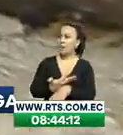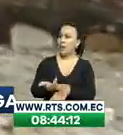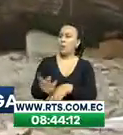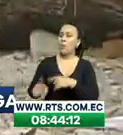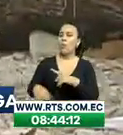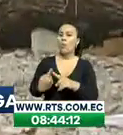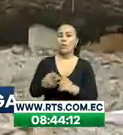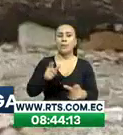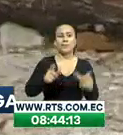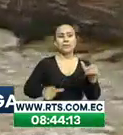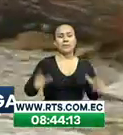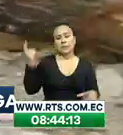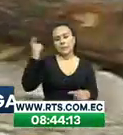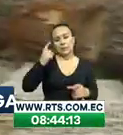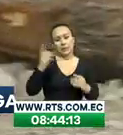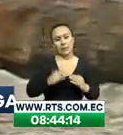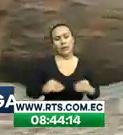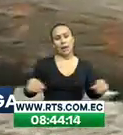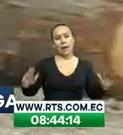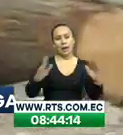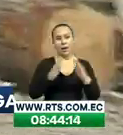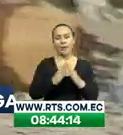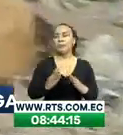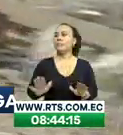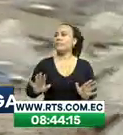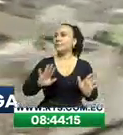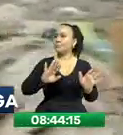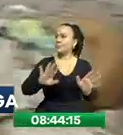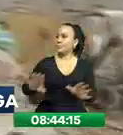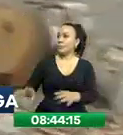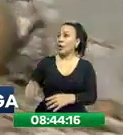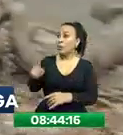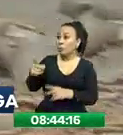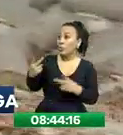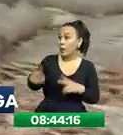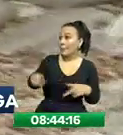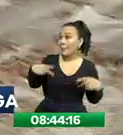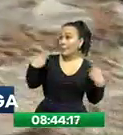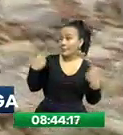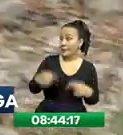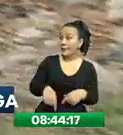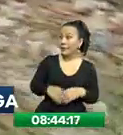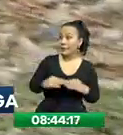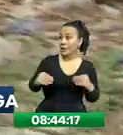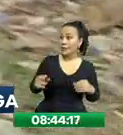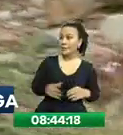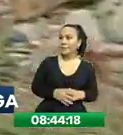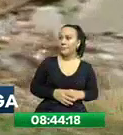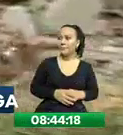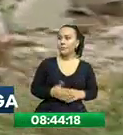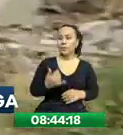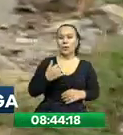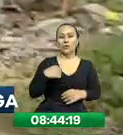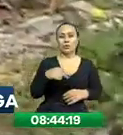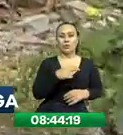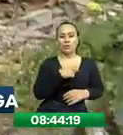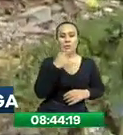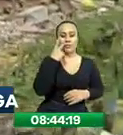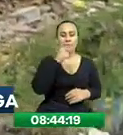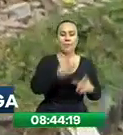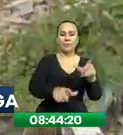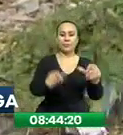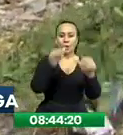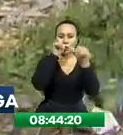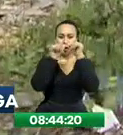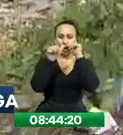gente que necesita un pedazo de tierra para vivir. Caballero, buenos días. Usted también es habitante de este sector. Vimos a personas salir que estaban consumiendo